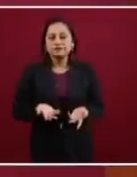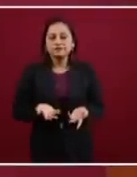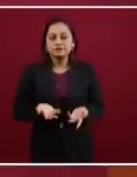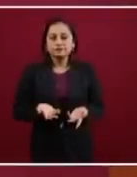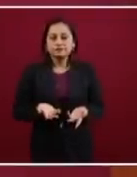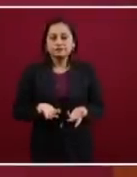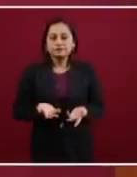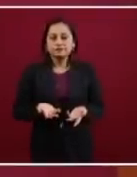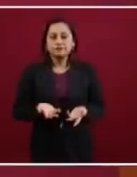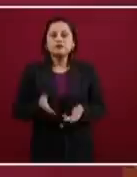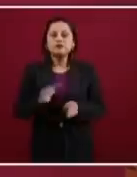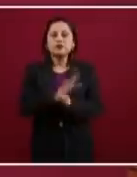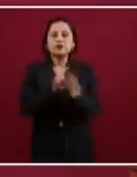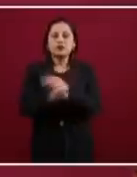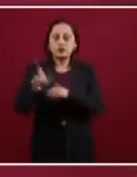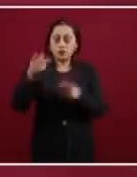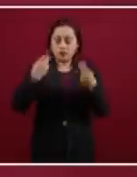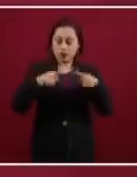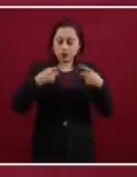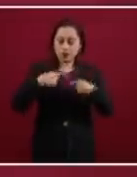los que gobiernan